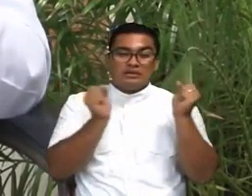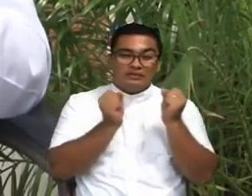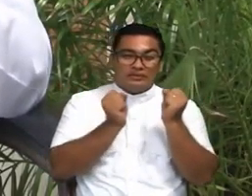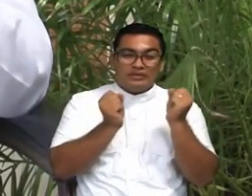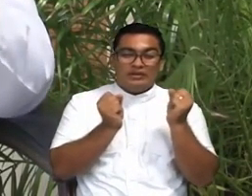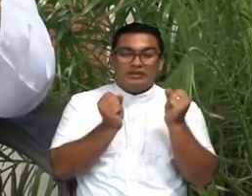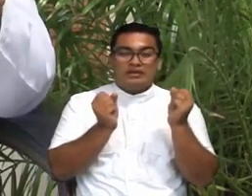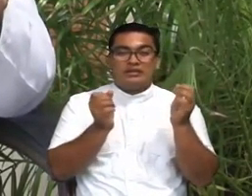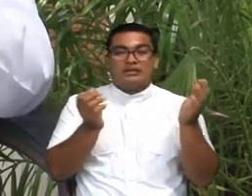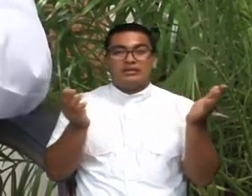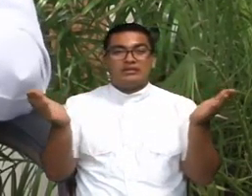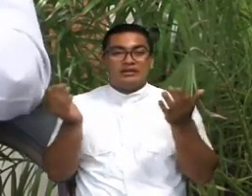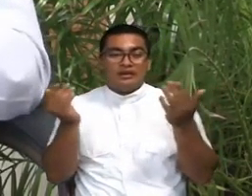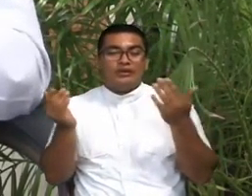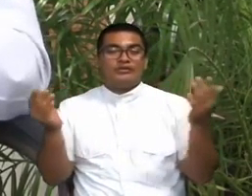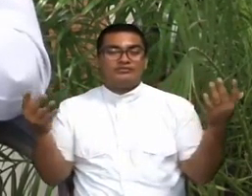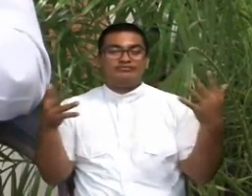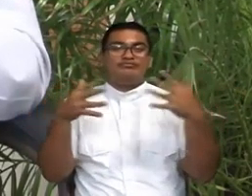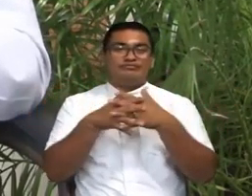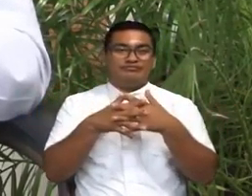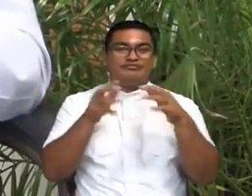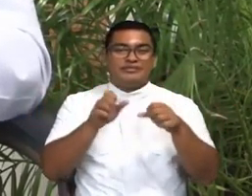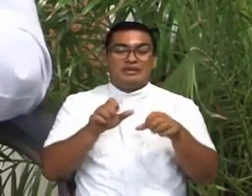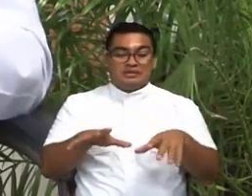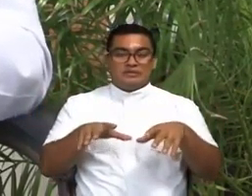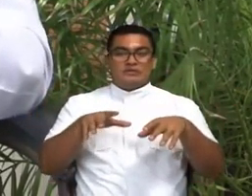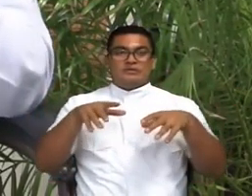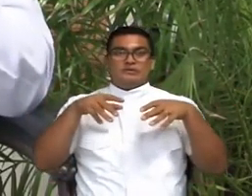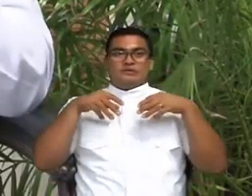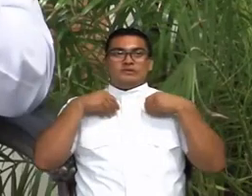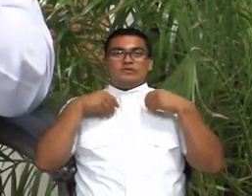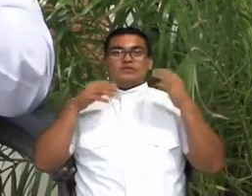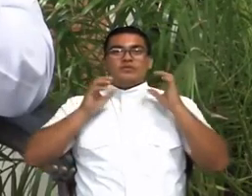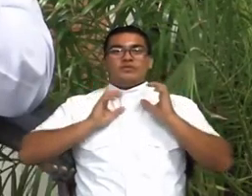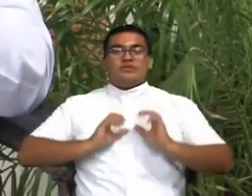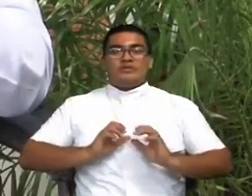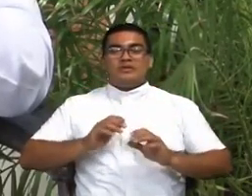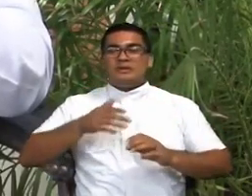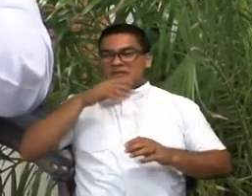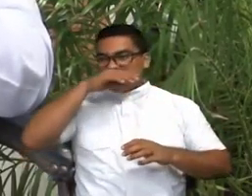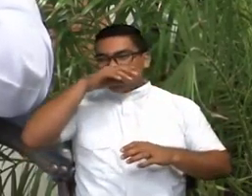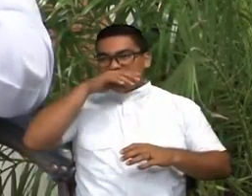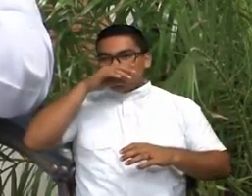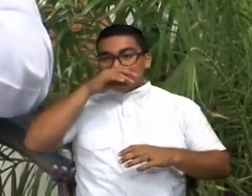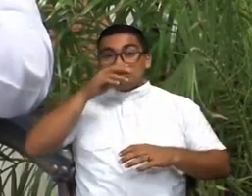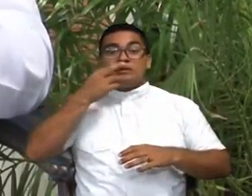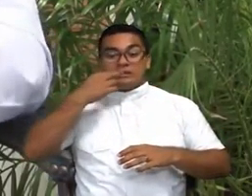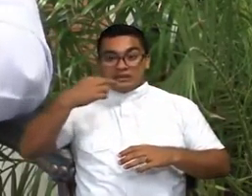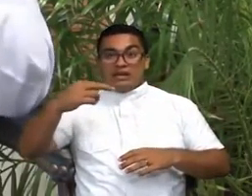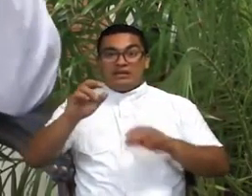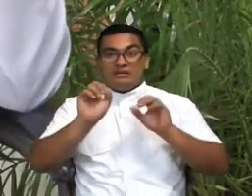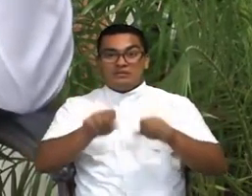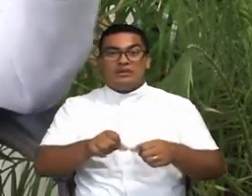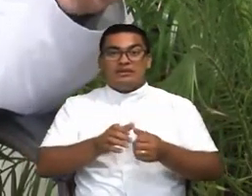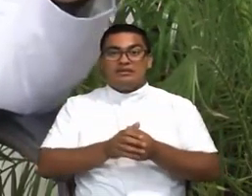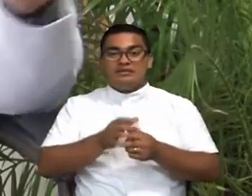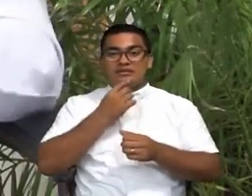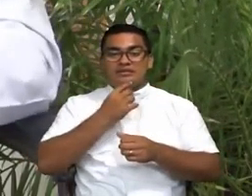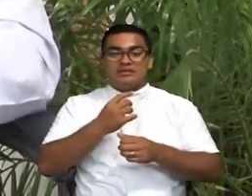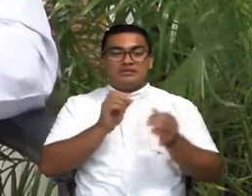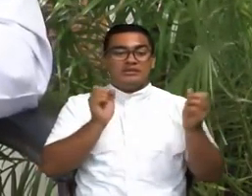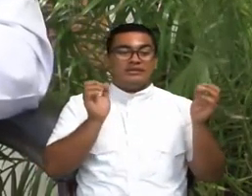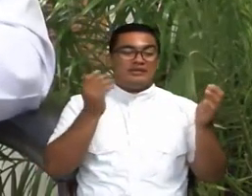en la nariz como en la boca, siempre puede haber efectos. Por ejemplo, en la nariz puede provocar sangrado de nariz. Uh-huh. Ir de un lugar